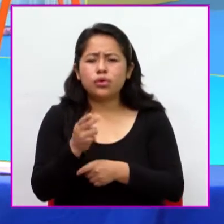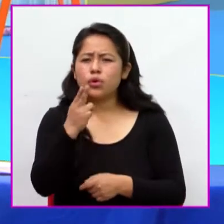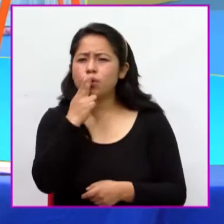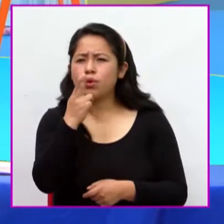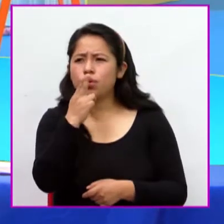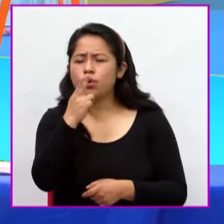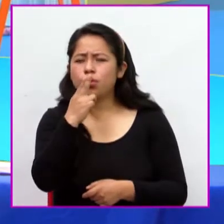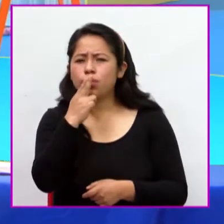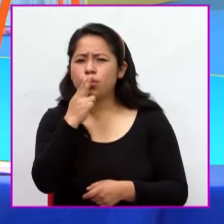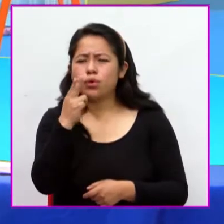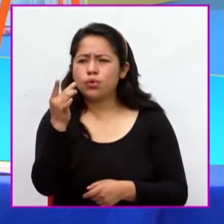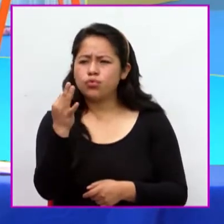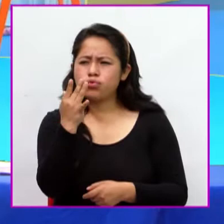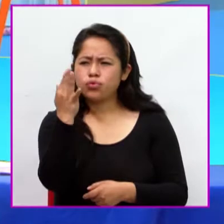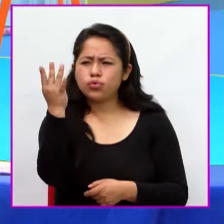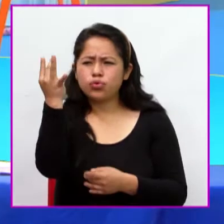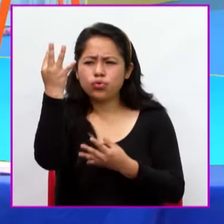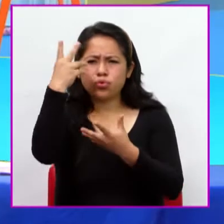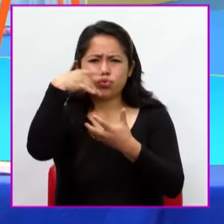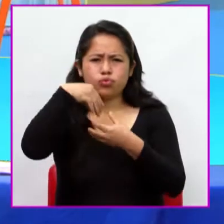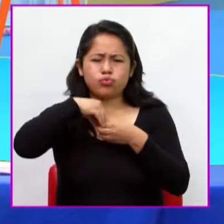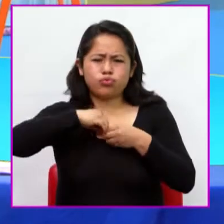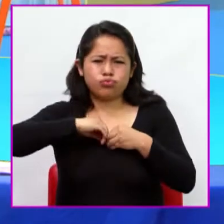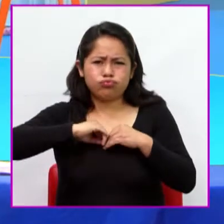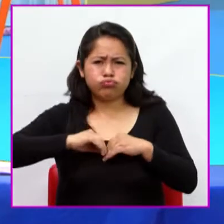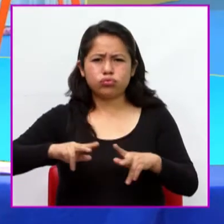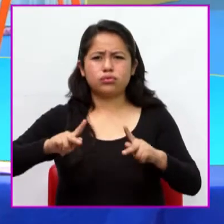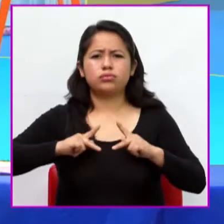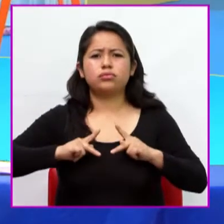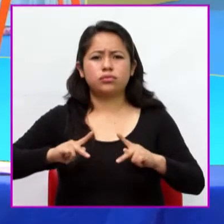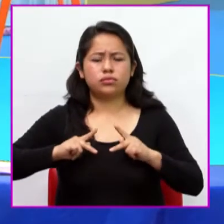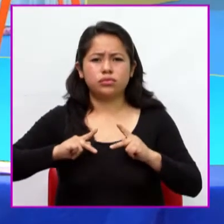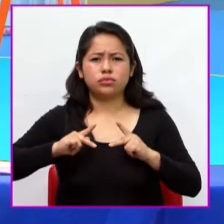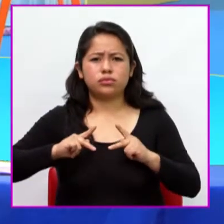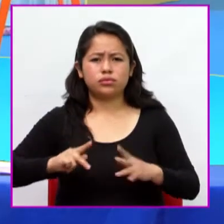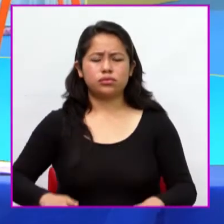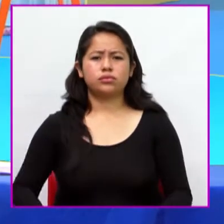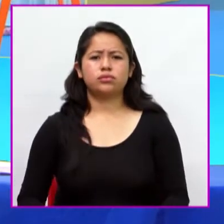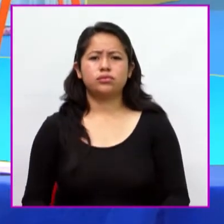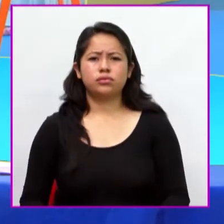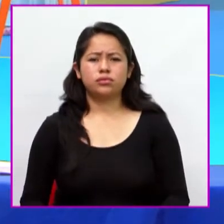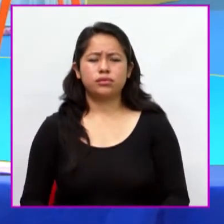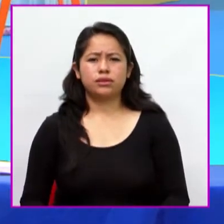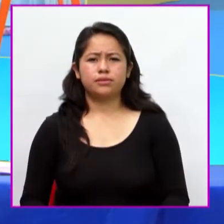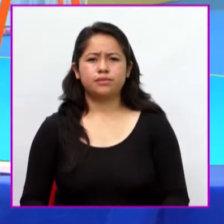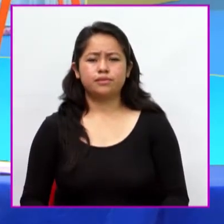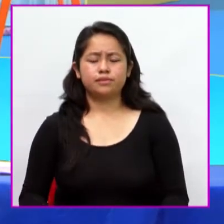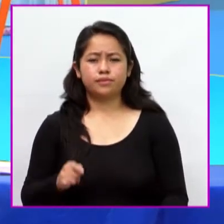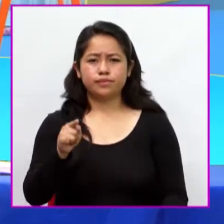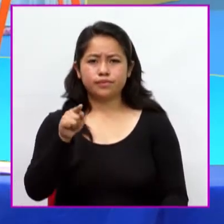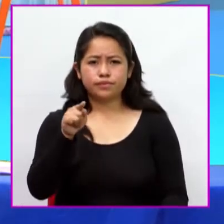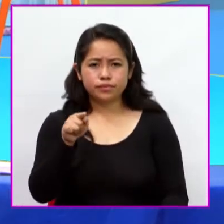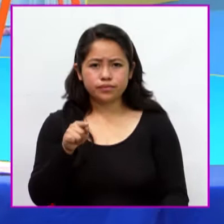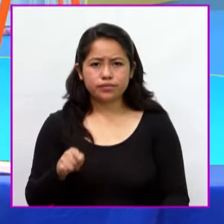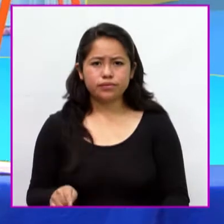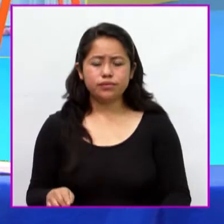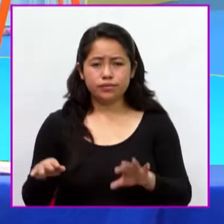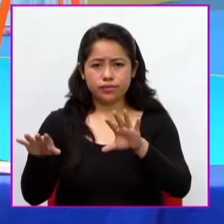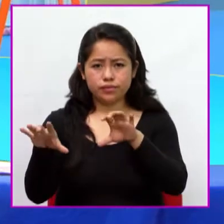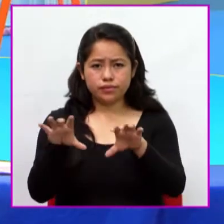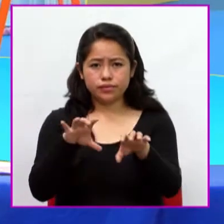del tabaco en nuestros pulmones. Para eso, fabricaremos un pulmón